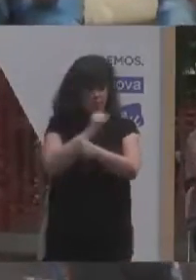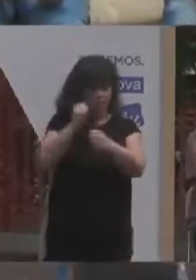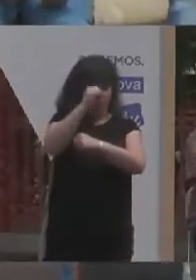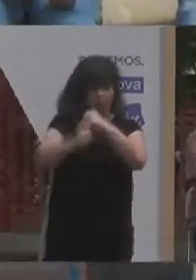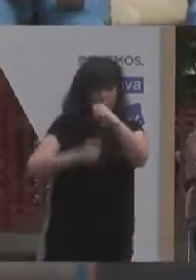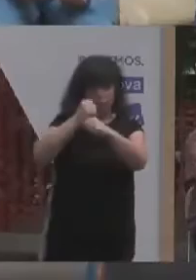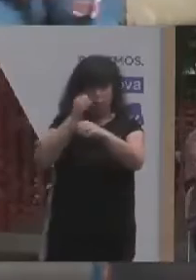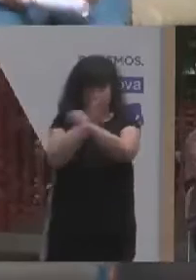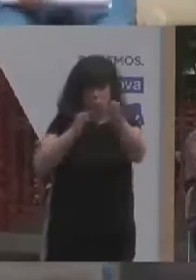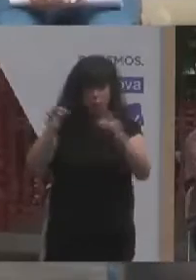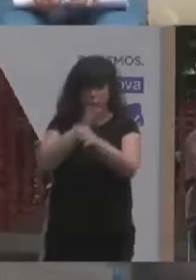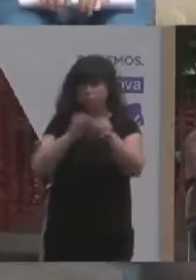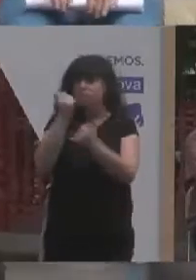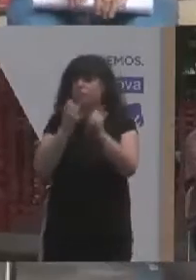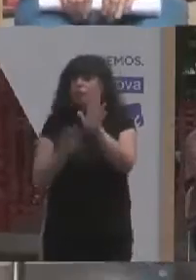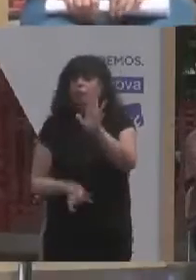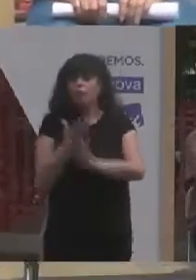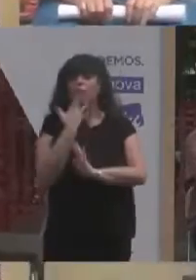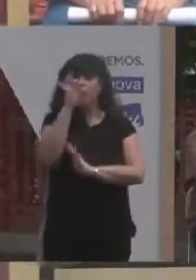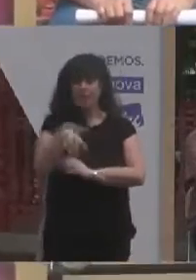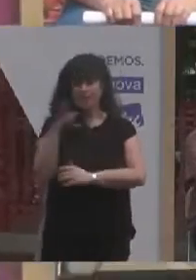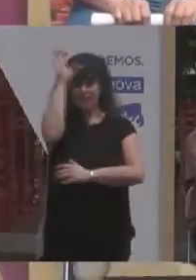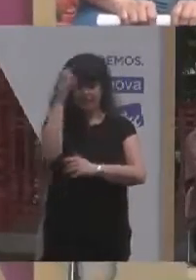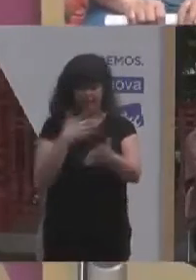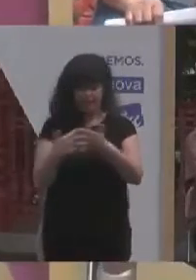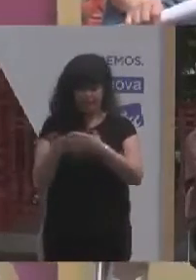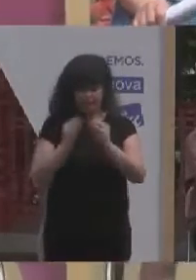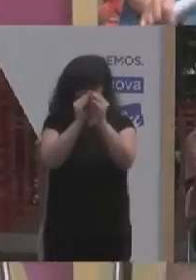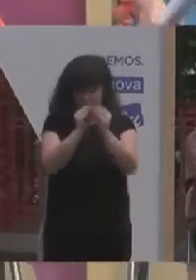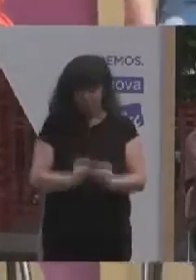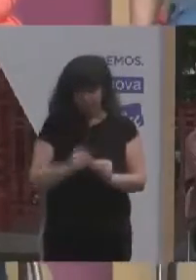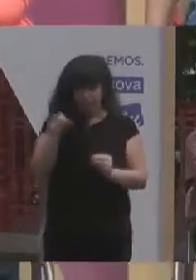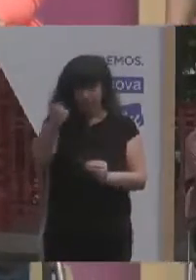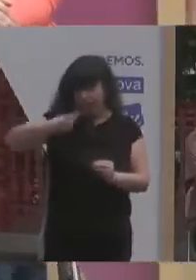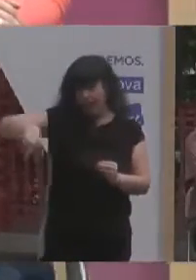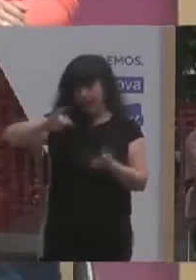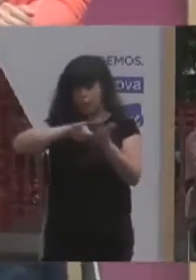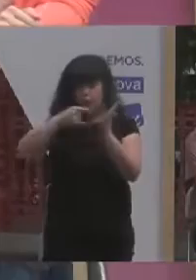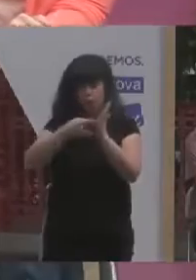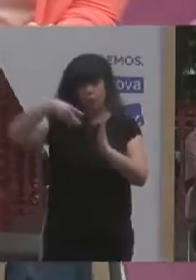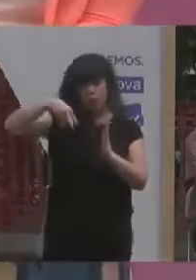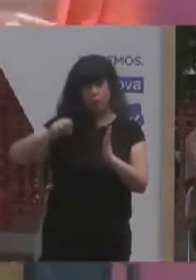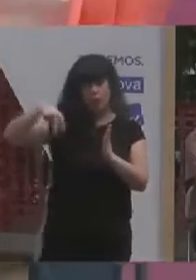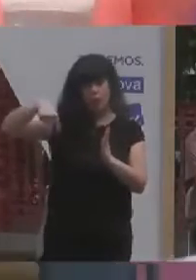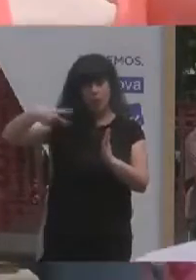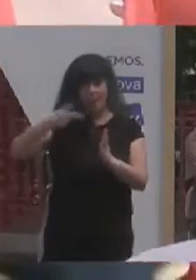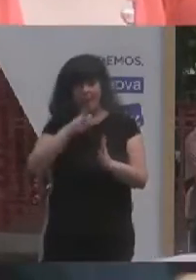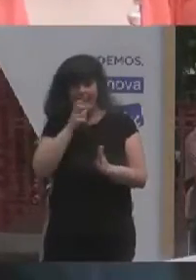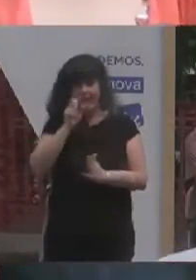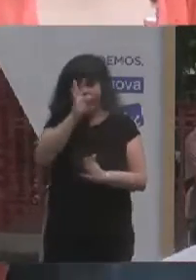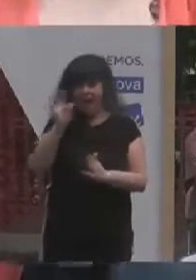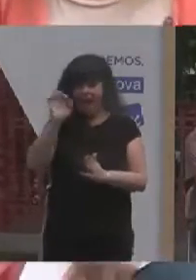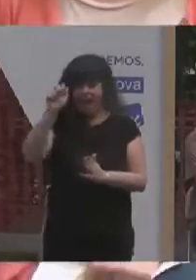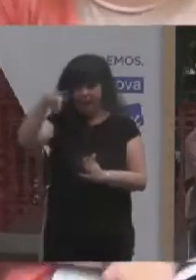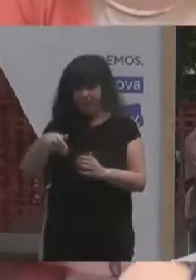crearon científicos que traballaron no proxecto Manhattan para crear a bomba atómica,